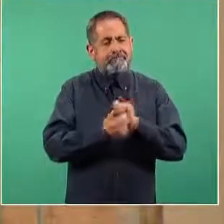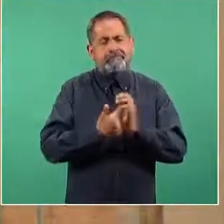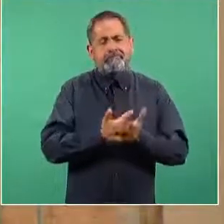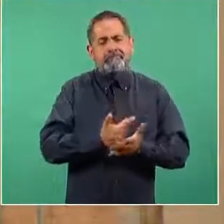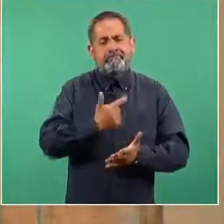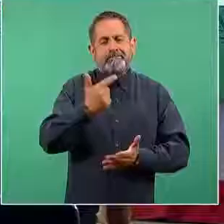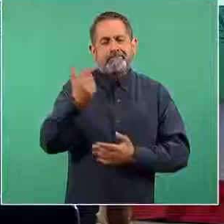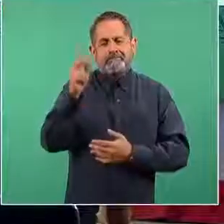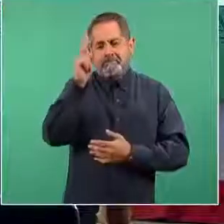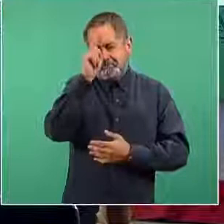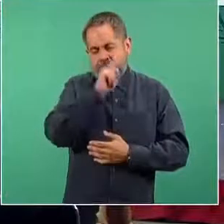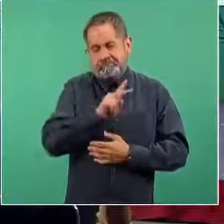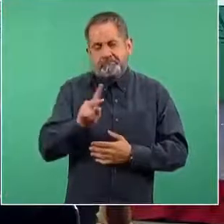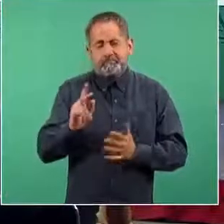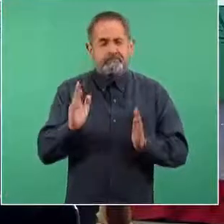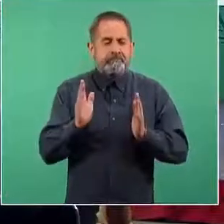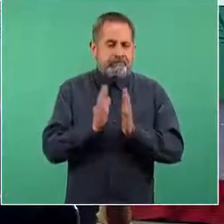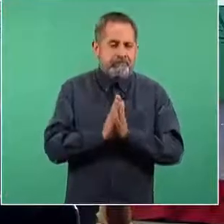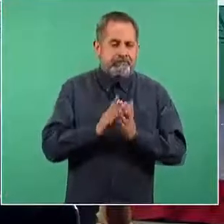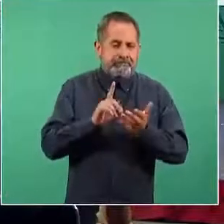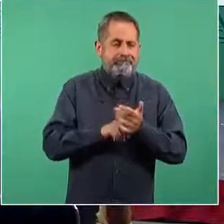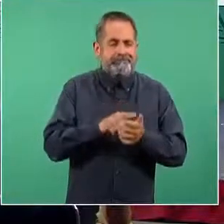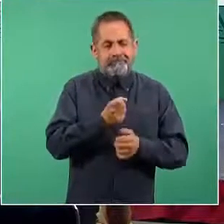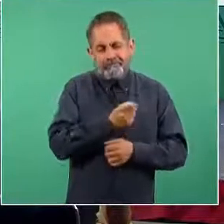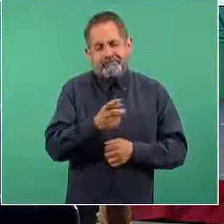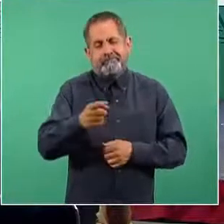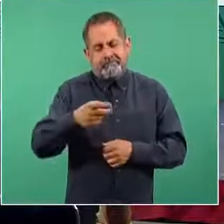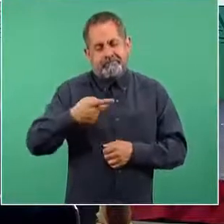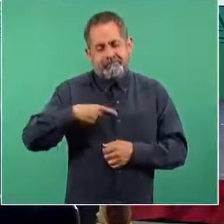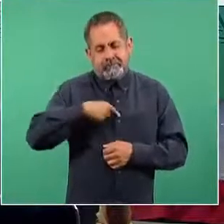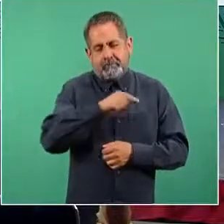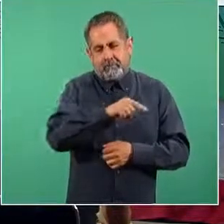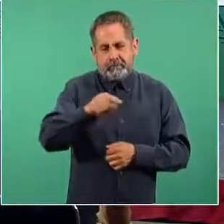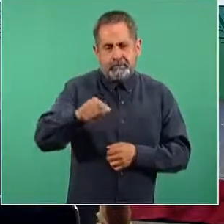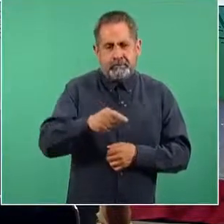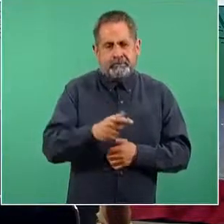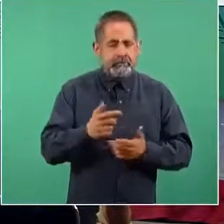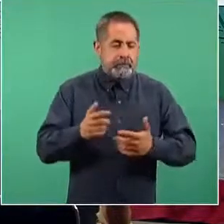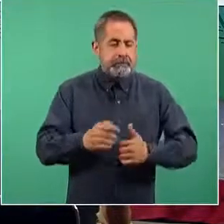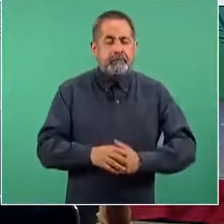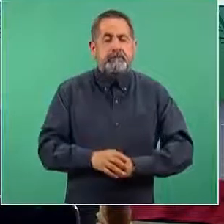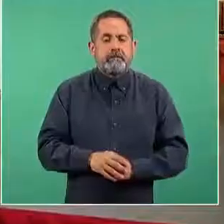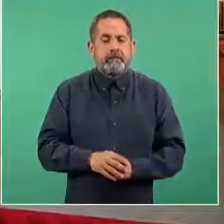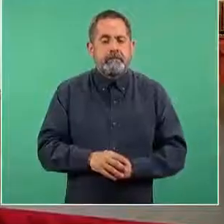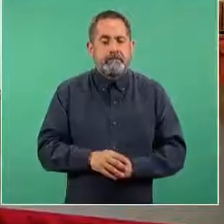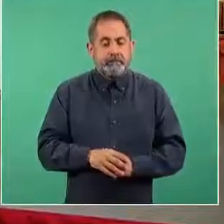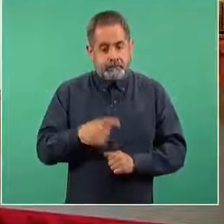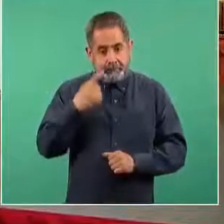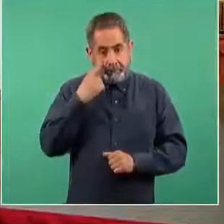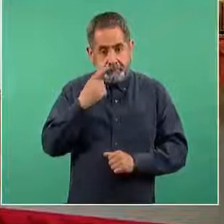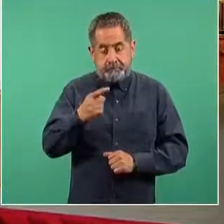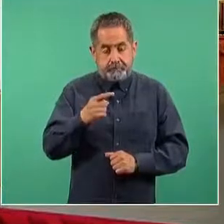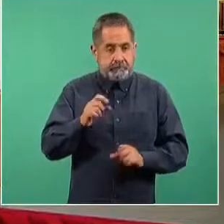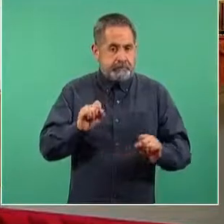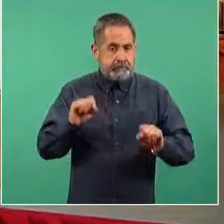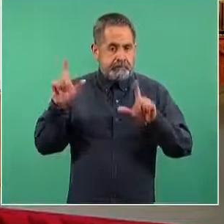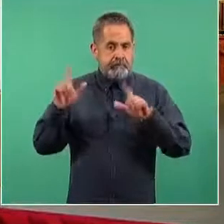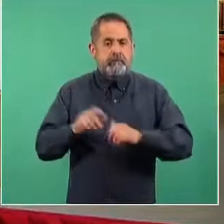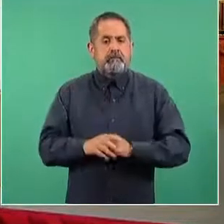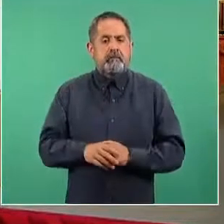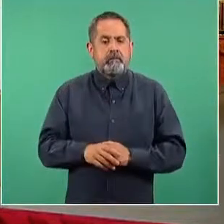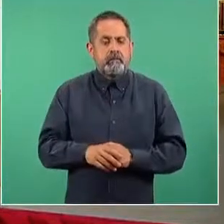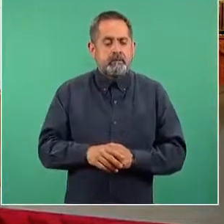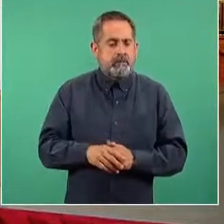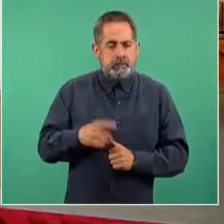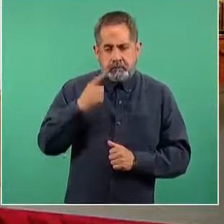través justo de la manifestación clínica del COVID grave y del COVID crítico. Si vemos la siguiente diapositiva, actualizamos